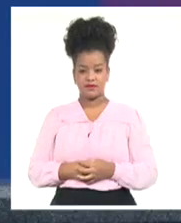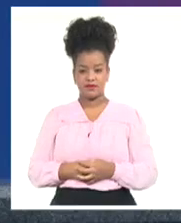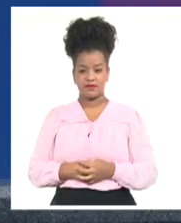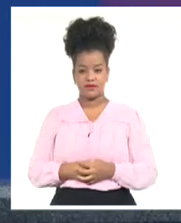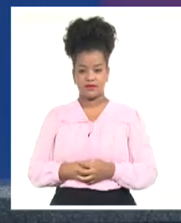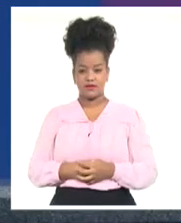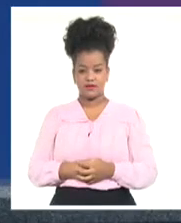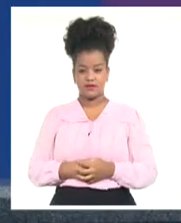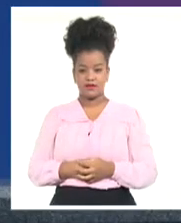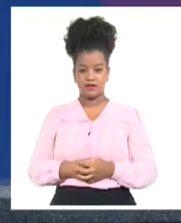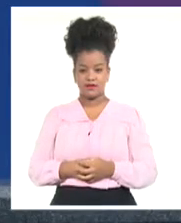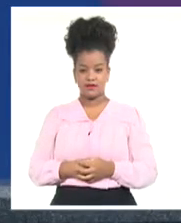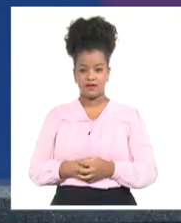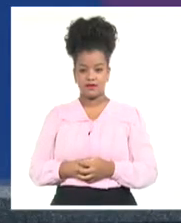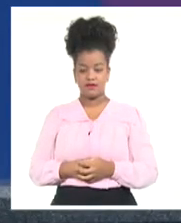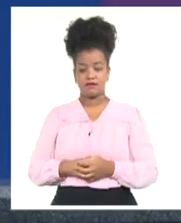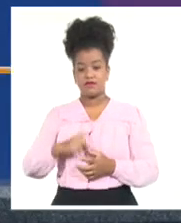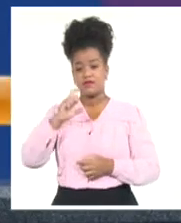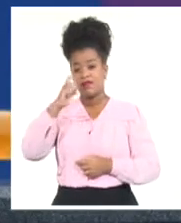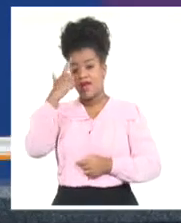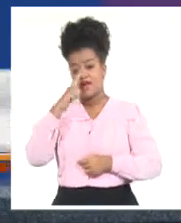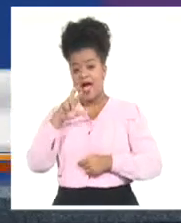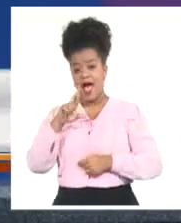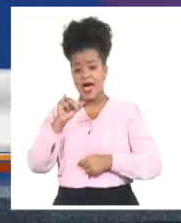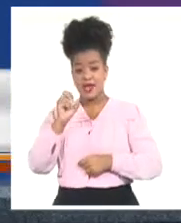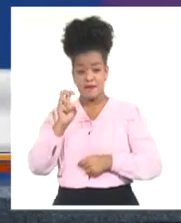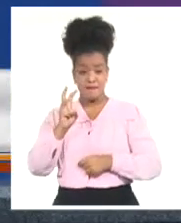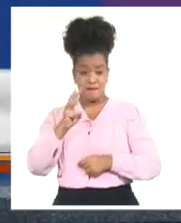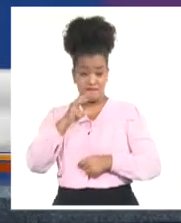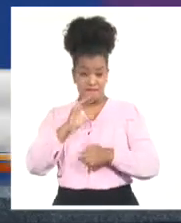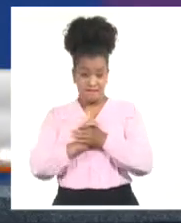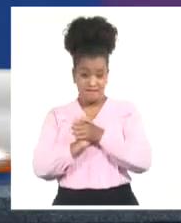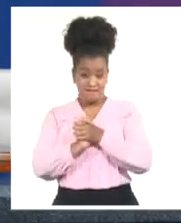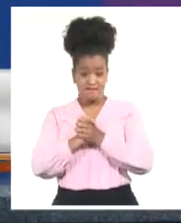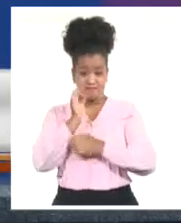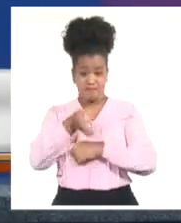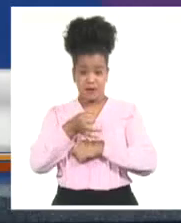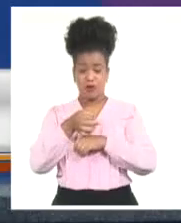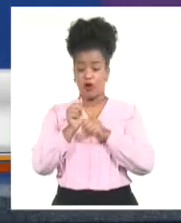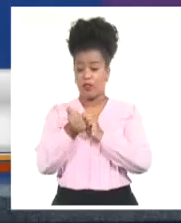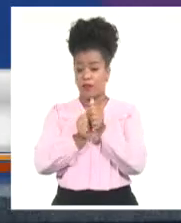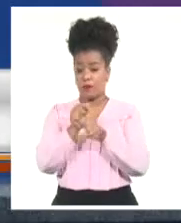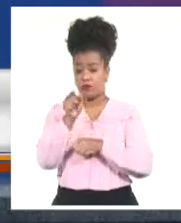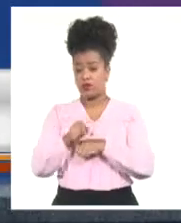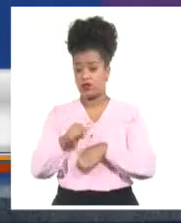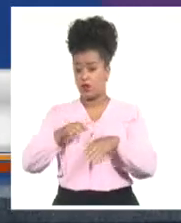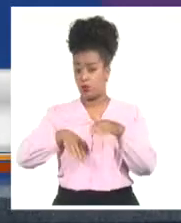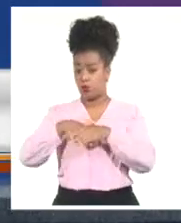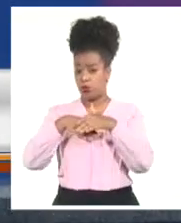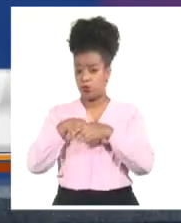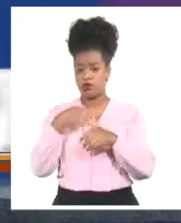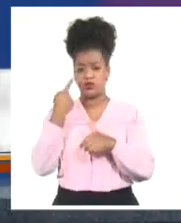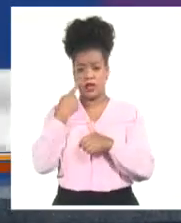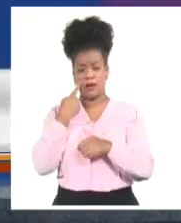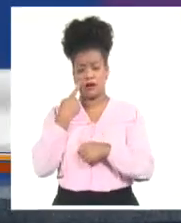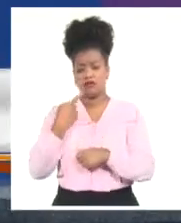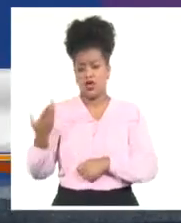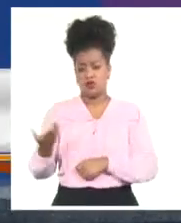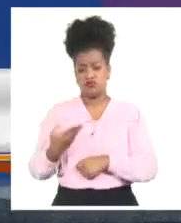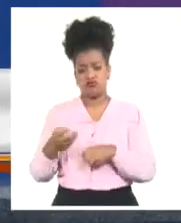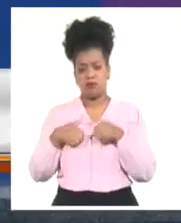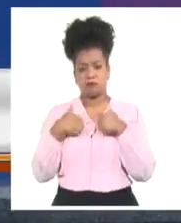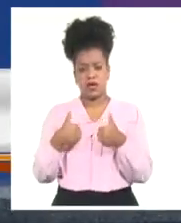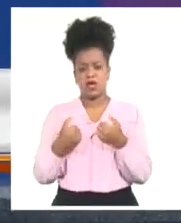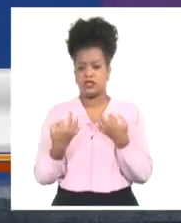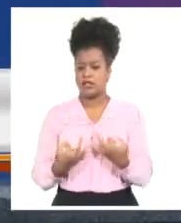jugado un gran partido, como siempre. Ha tenido también la personalidad para tirar